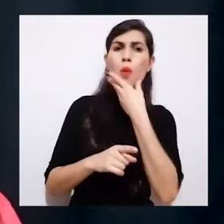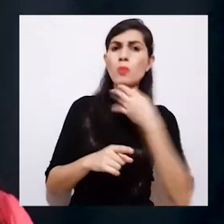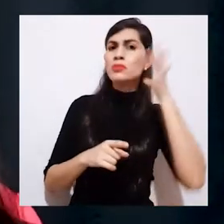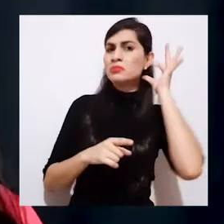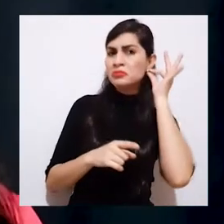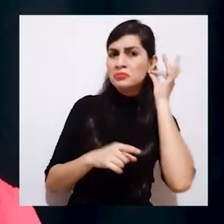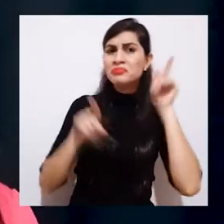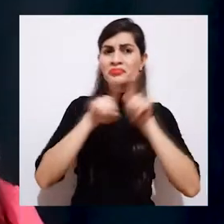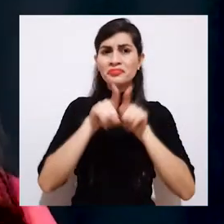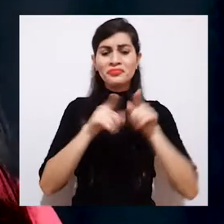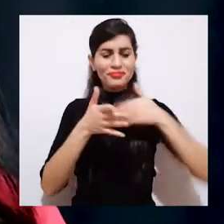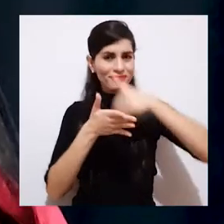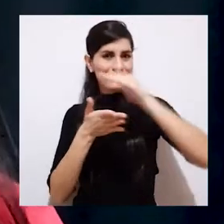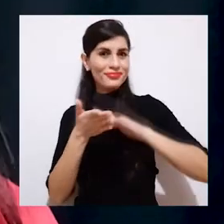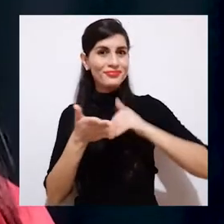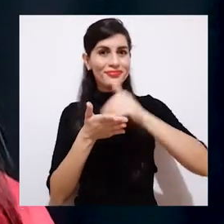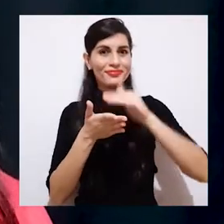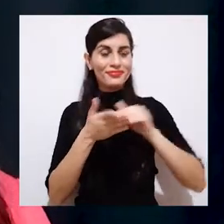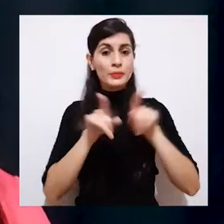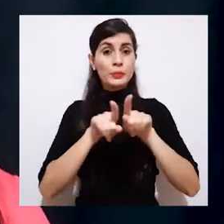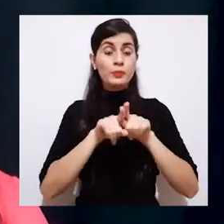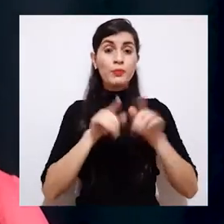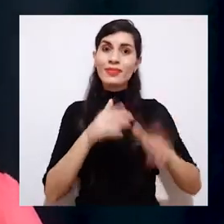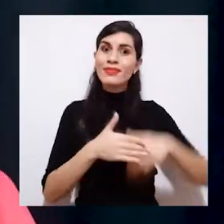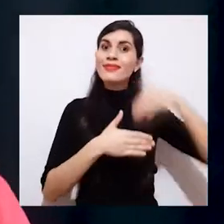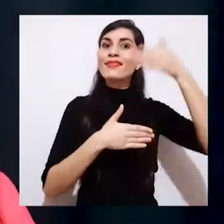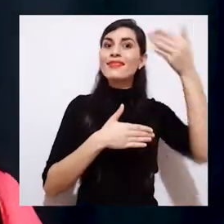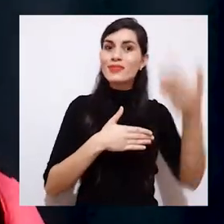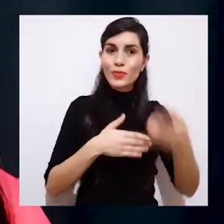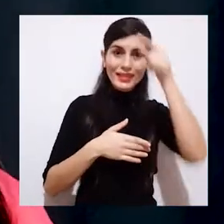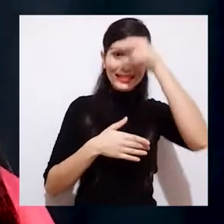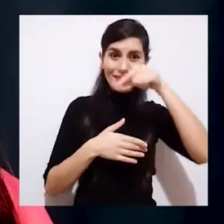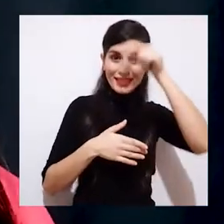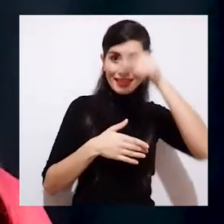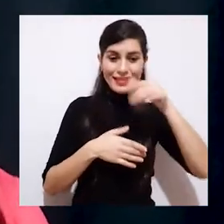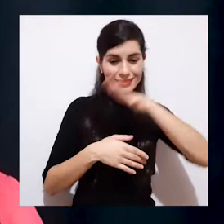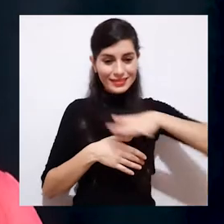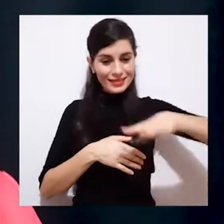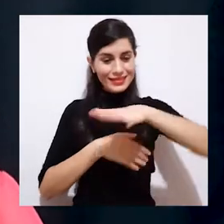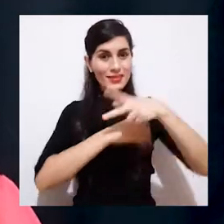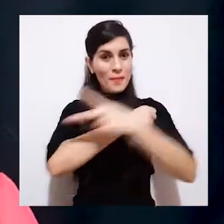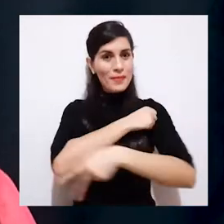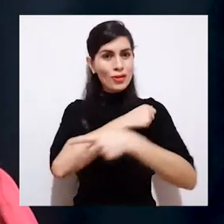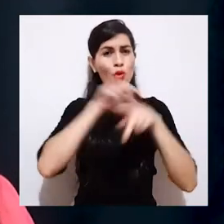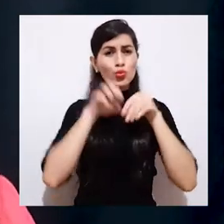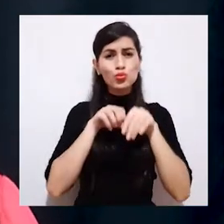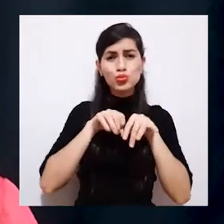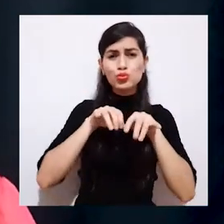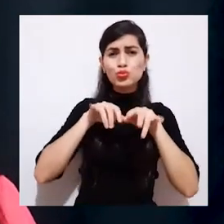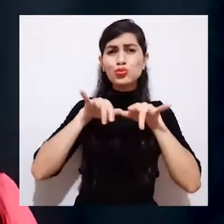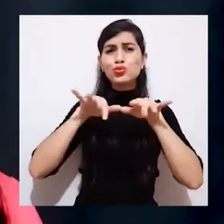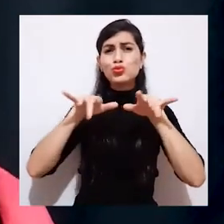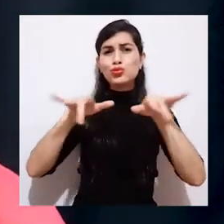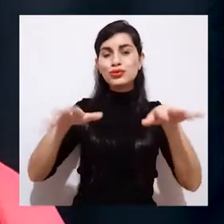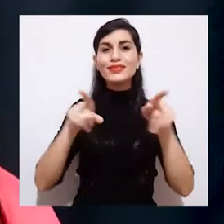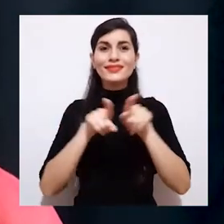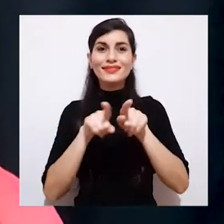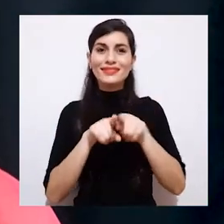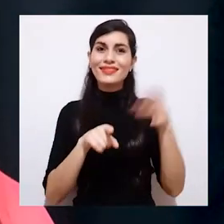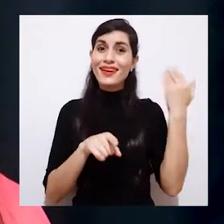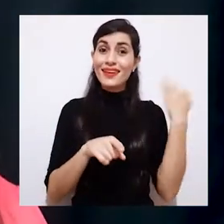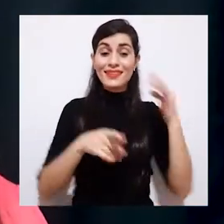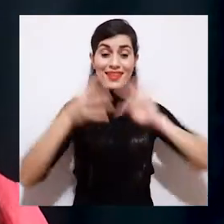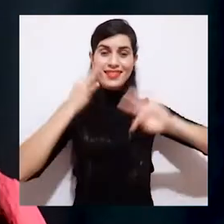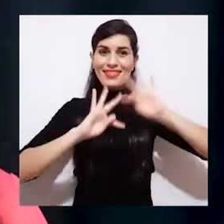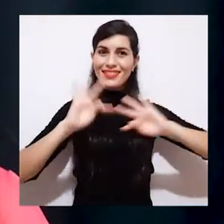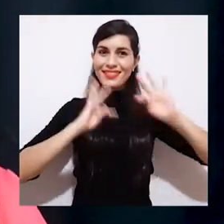hombres como las mujeres. Ok, luego pasamos a Grecia, ya que el maquillaje pues obviamente se siguió expandiendo, donde pues en Grecia estaba muy de moda lo